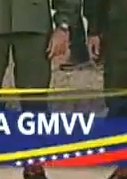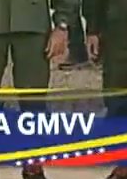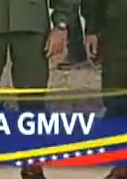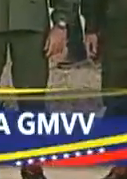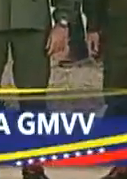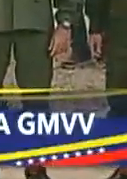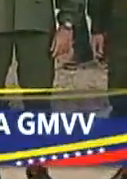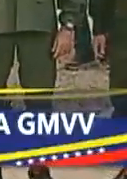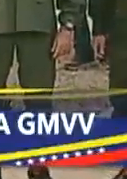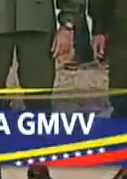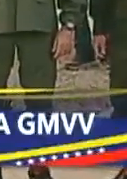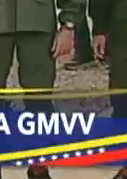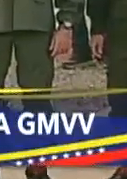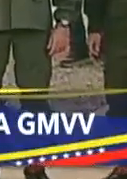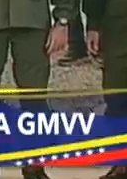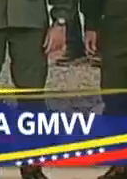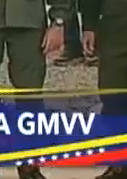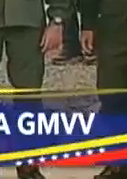social.